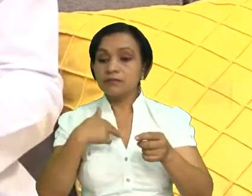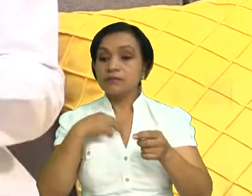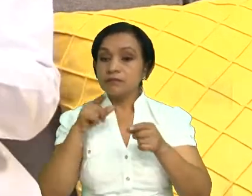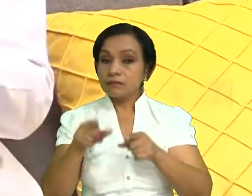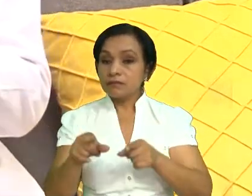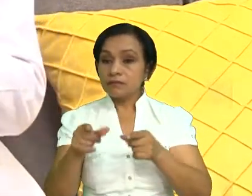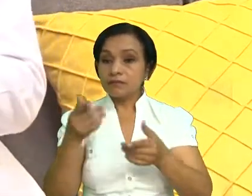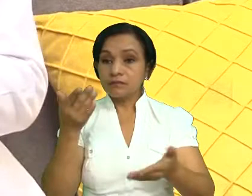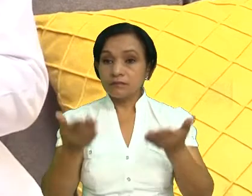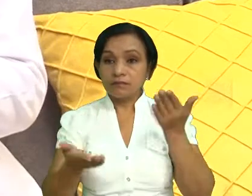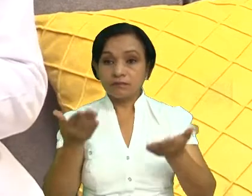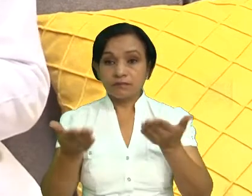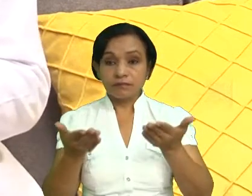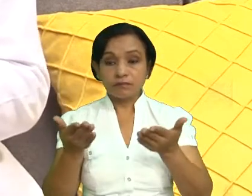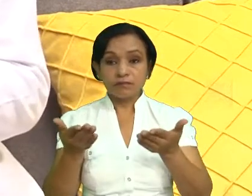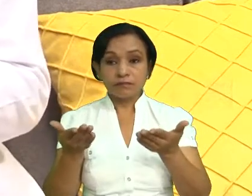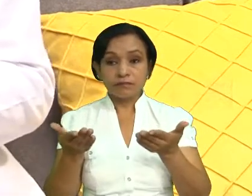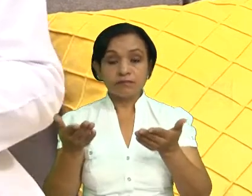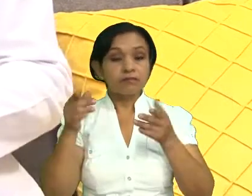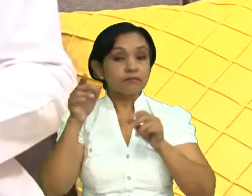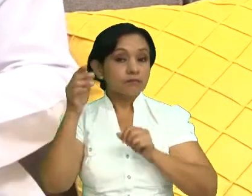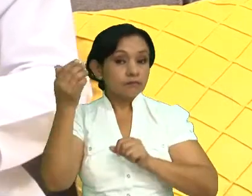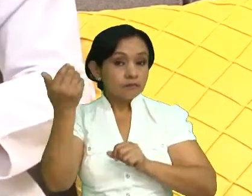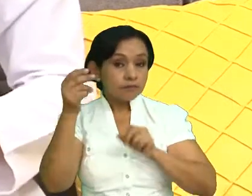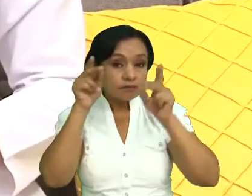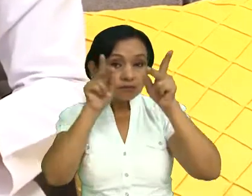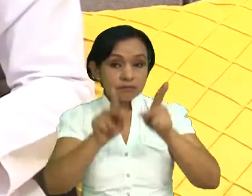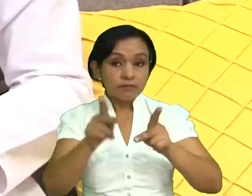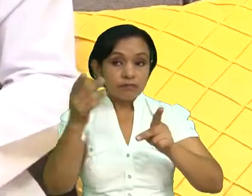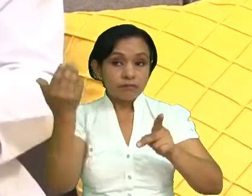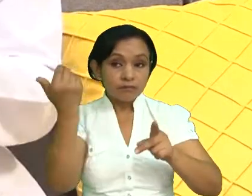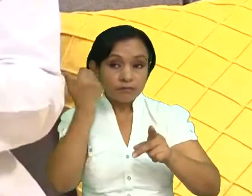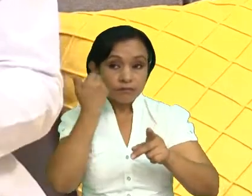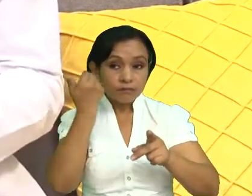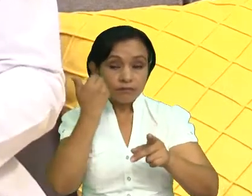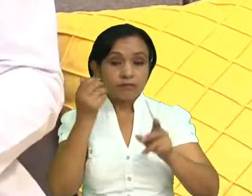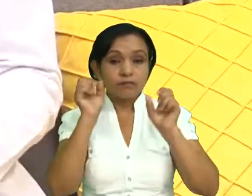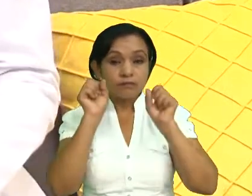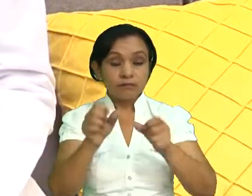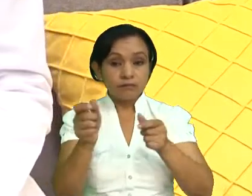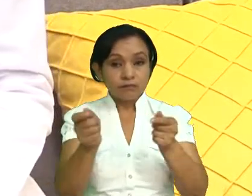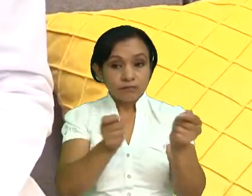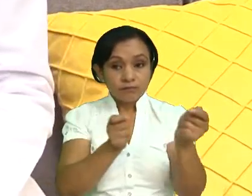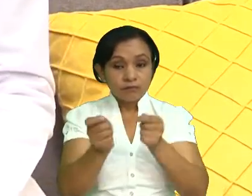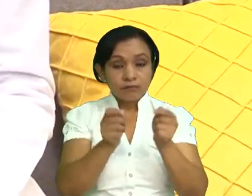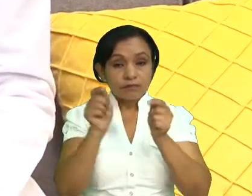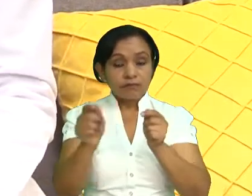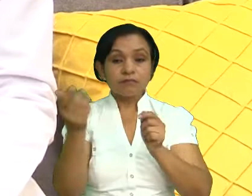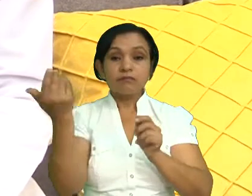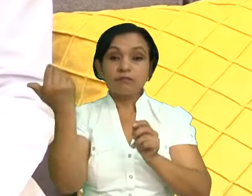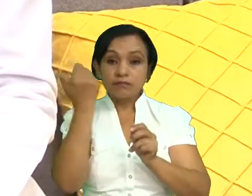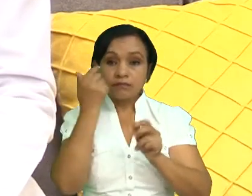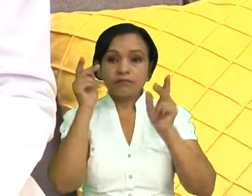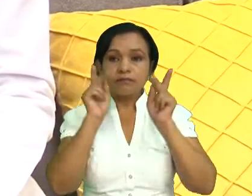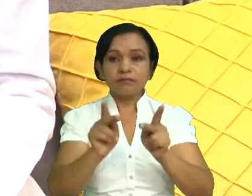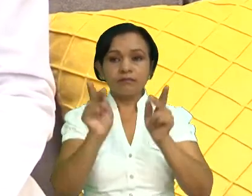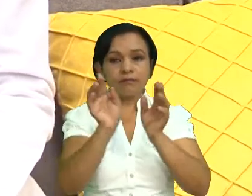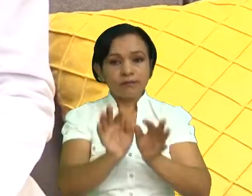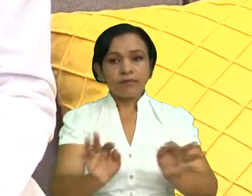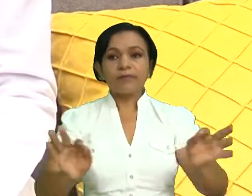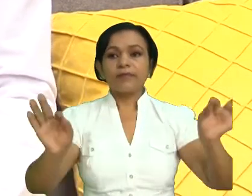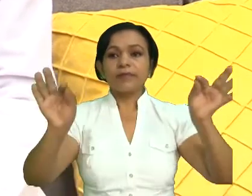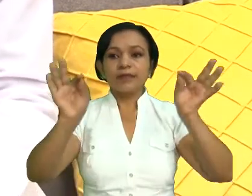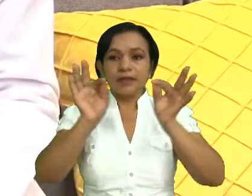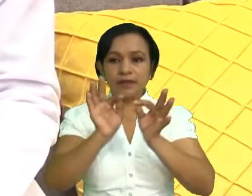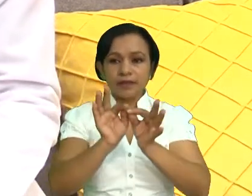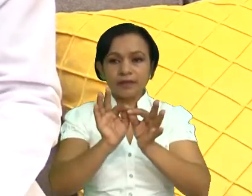según la clínica del paciente y según los criterios que tenga para el manejo oportuno de los pacientes. Pero principalmente,